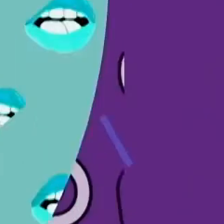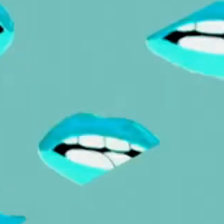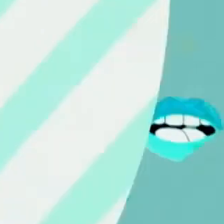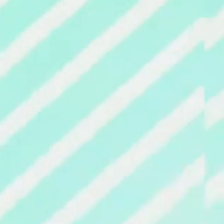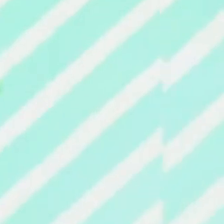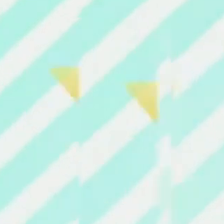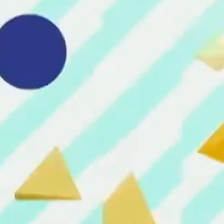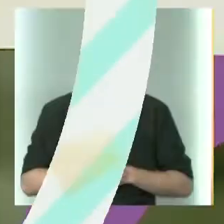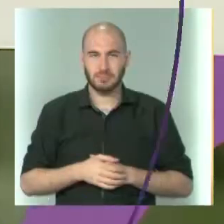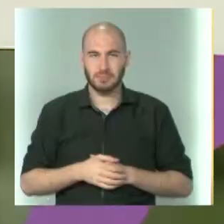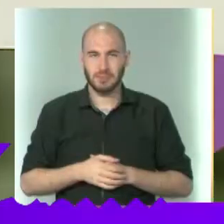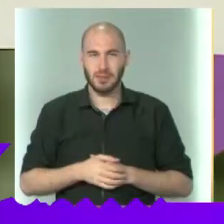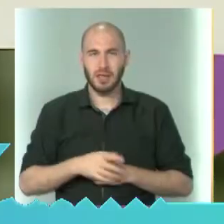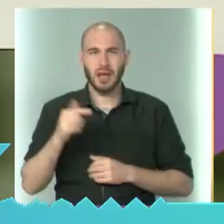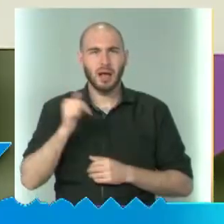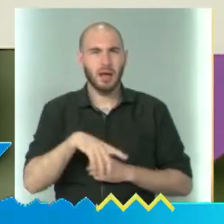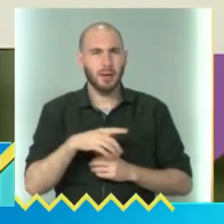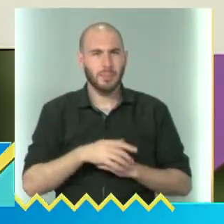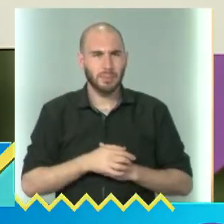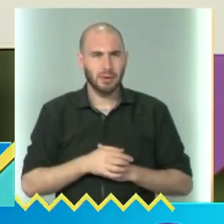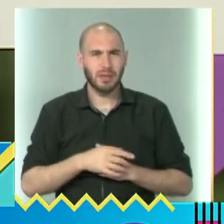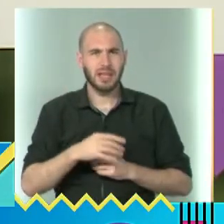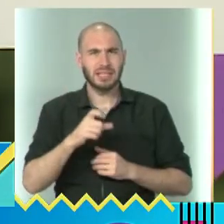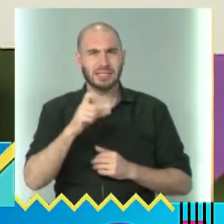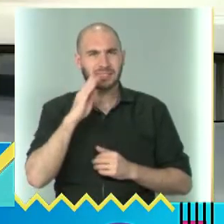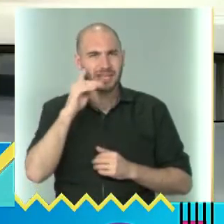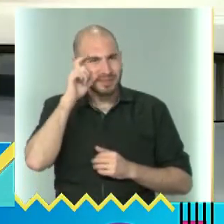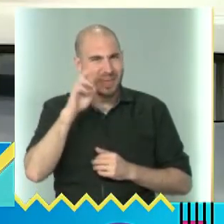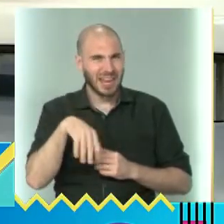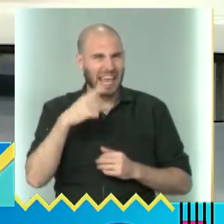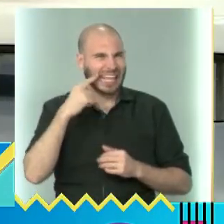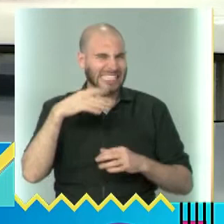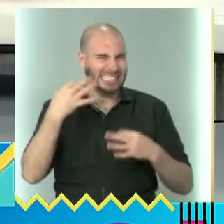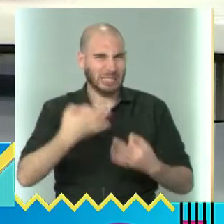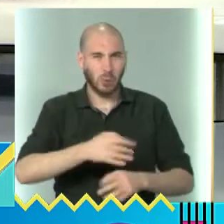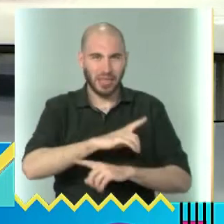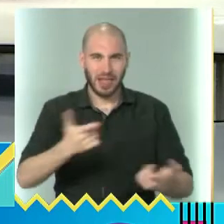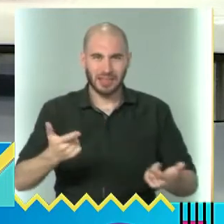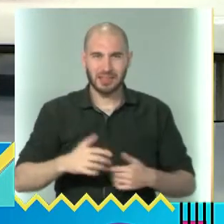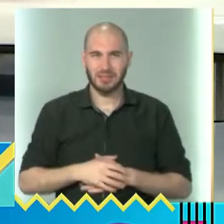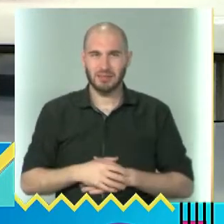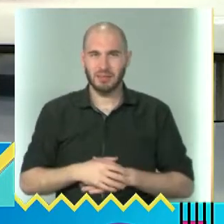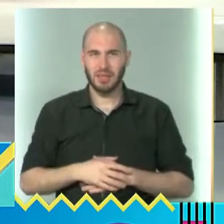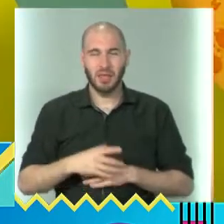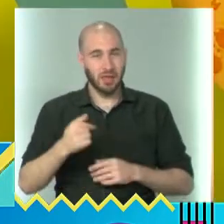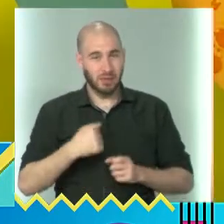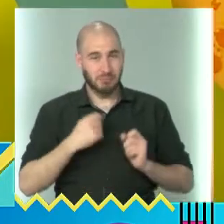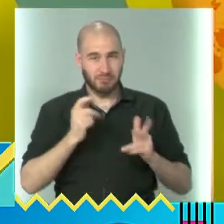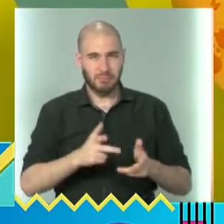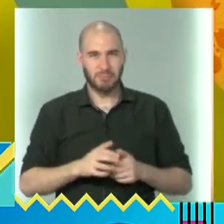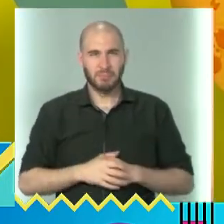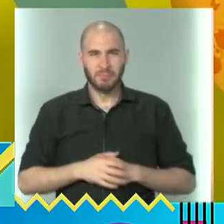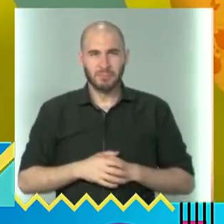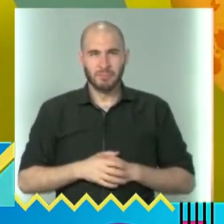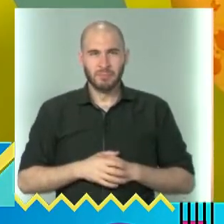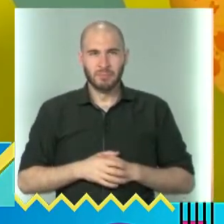dice esta persona. Omar, te quedaste... No sería de la ciberinseguridad. Inseguridad, me parece, sí, tal cual. Quería decir